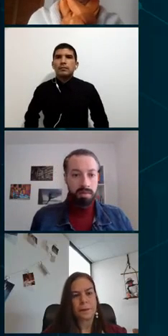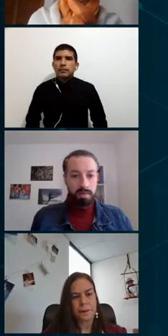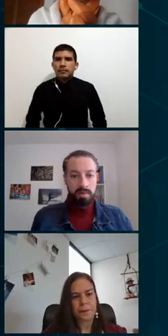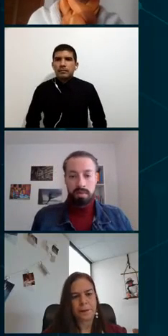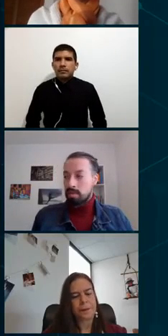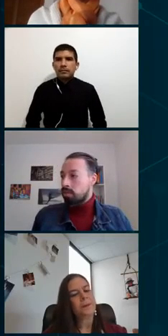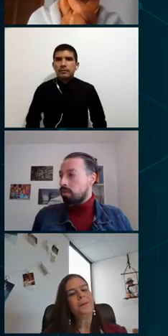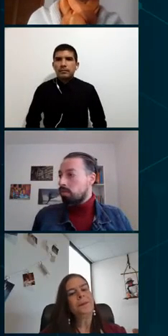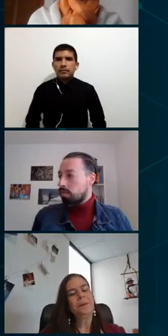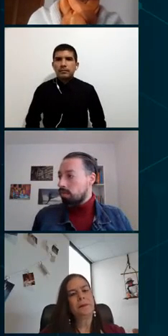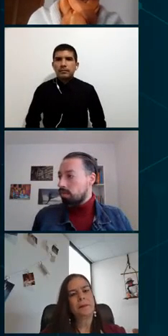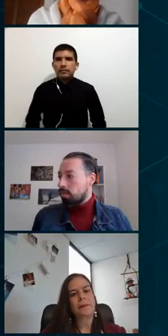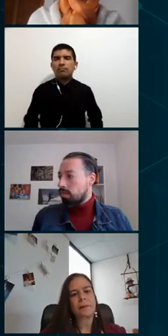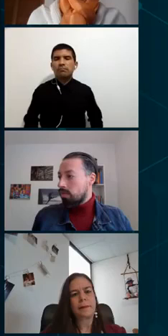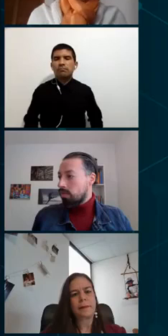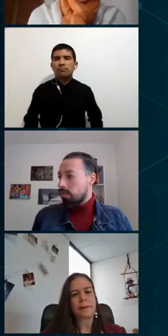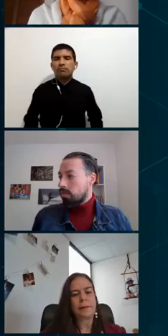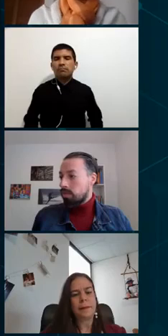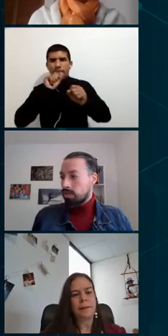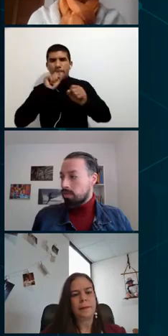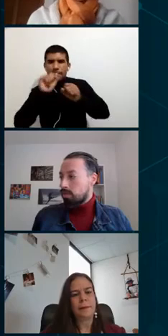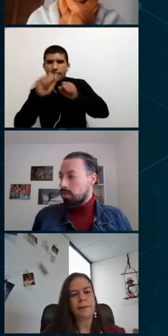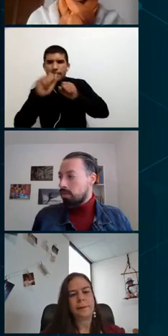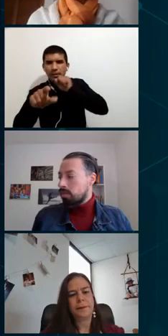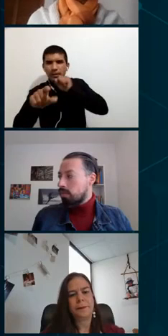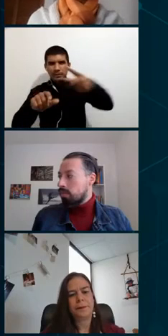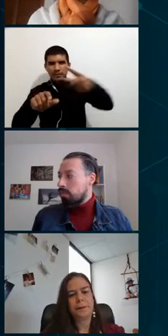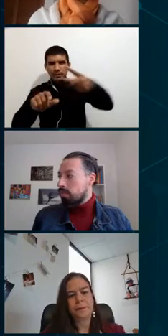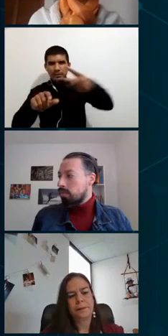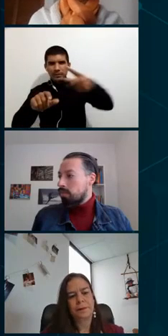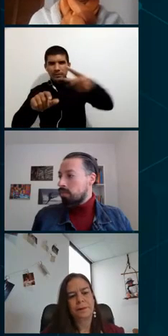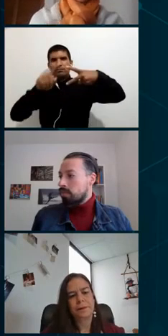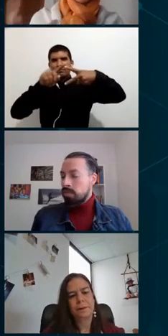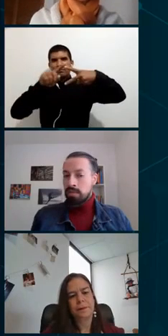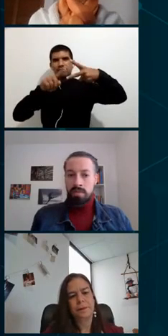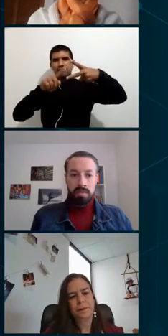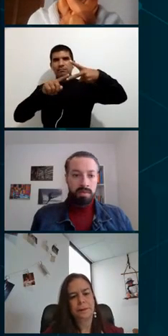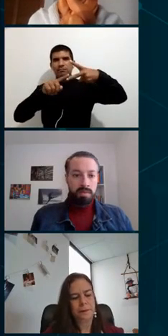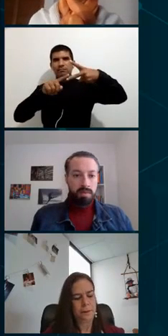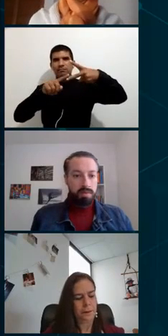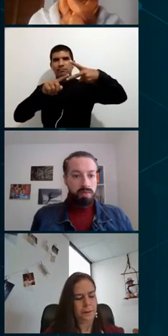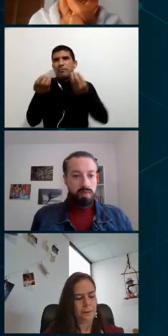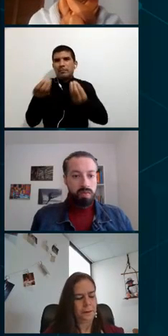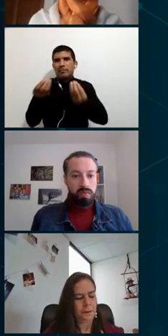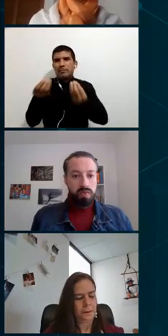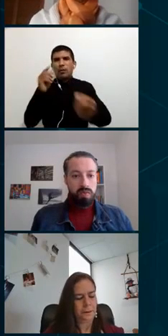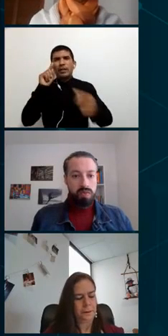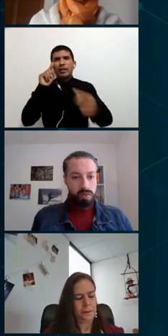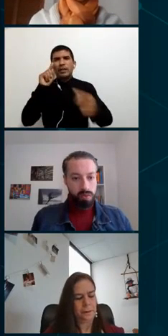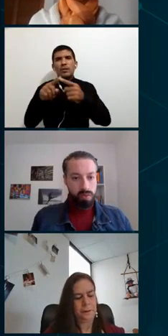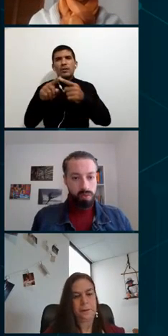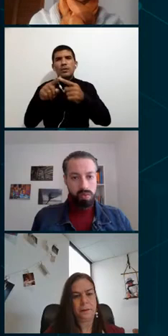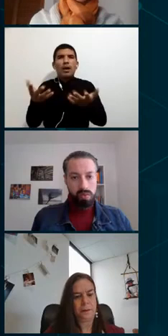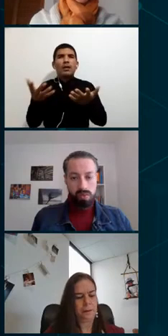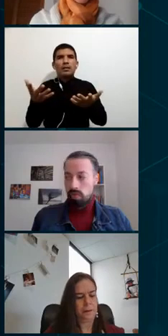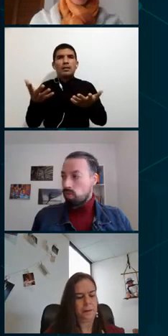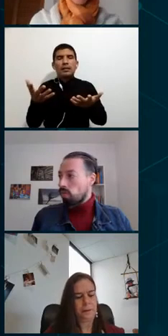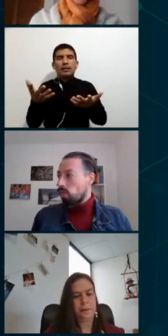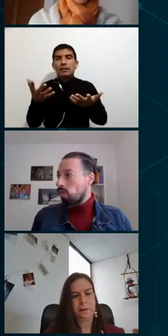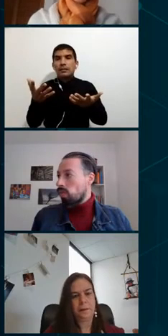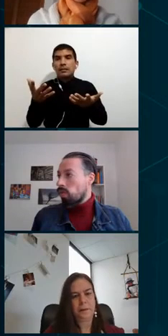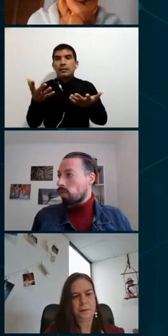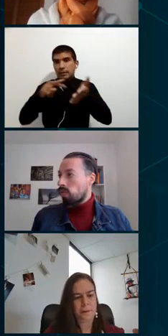es que hagamos creación, ¿cierto? Hagamos un diseño de una ciudad y creación de